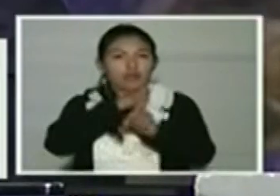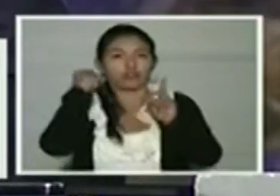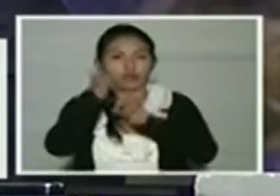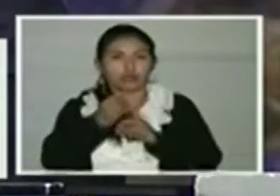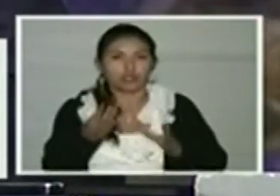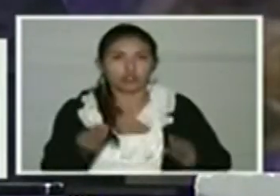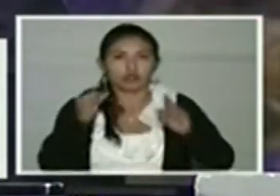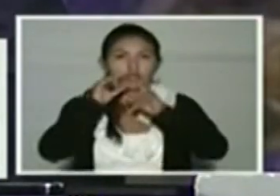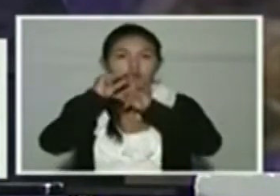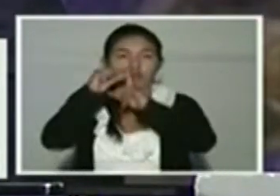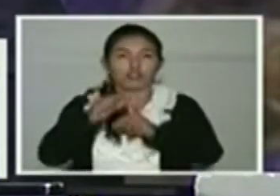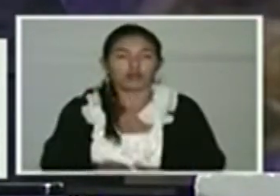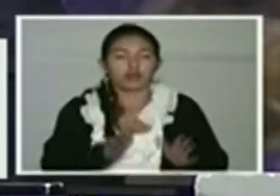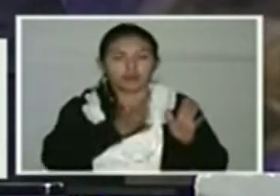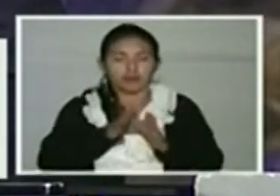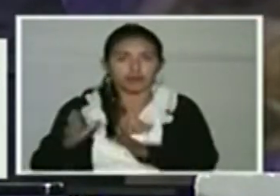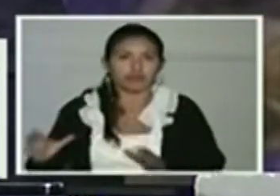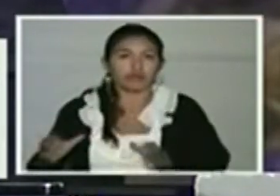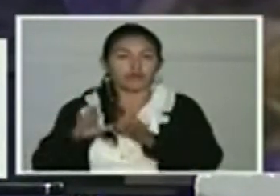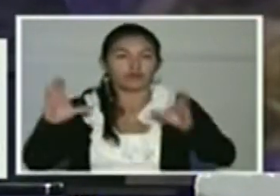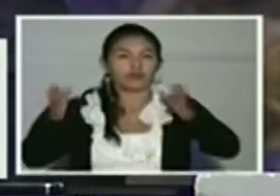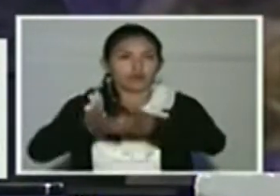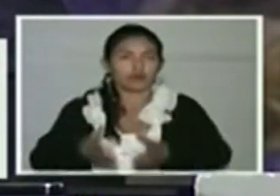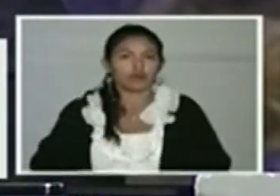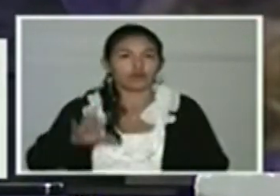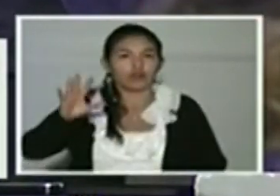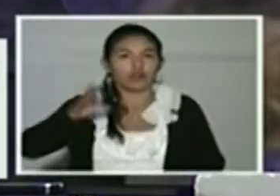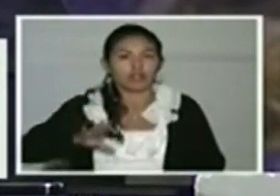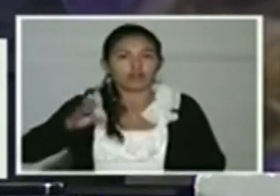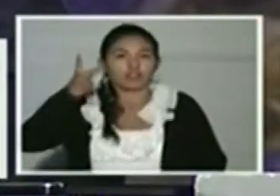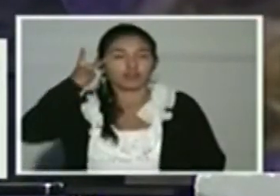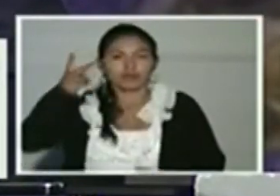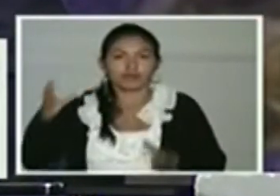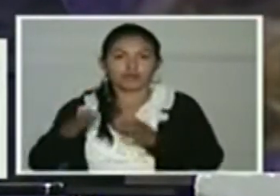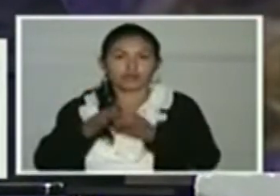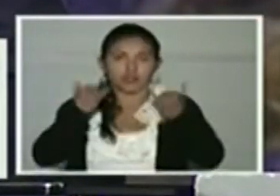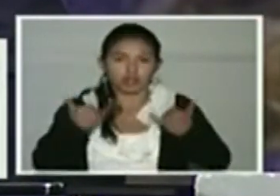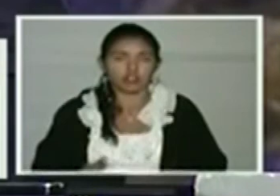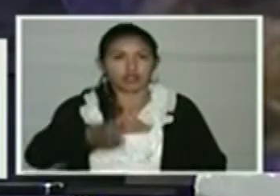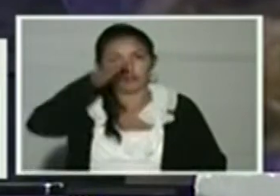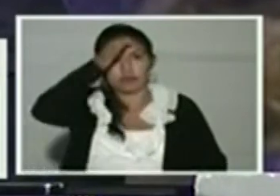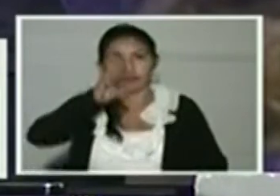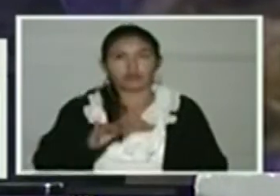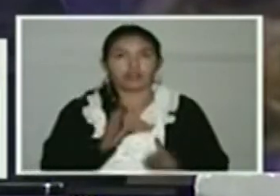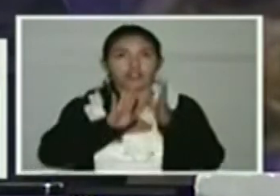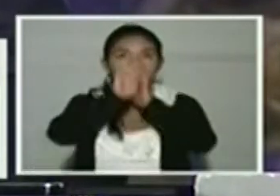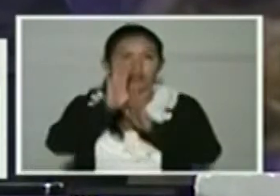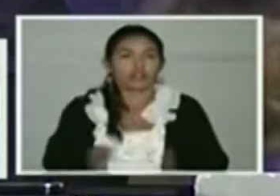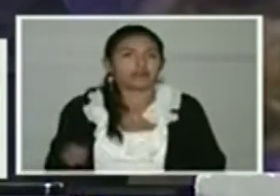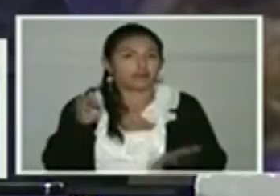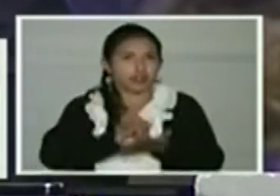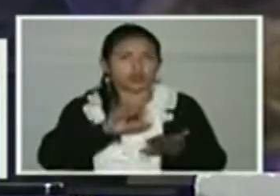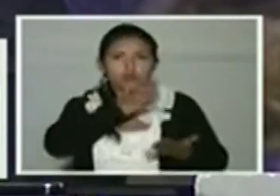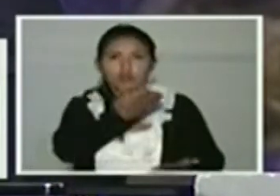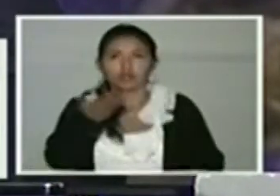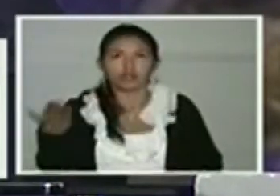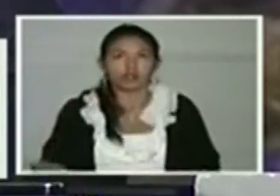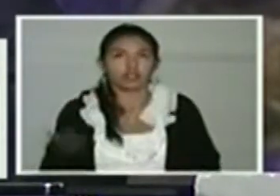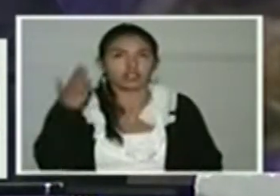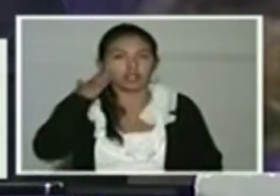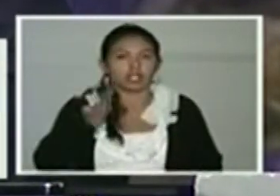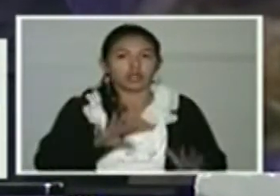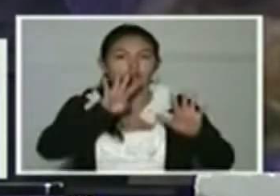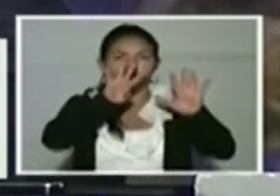reivindica el plan de gobierno de fuerza popular en nuestro equipo técnico está preparado para resolver es más ustedes sabían que el